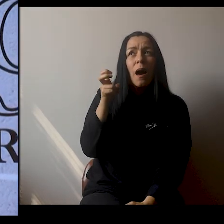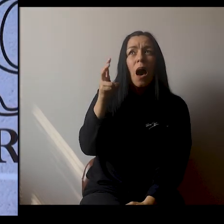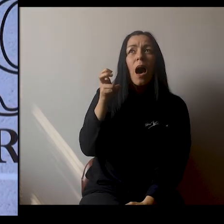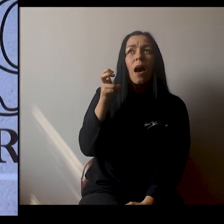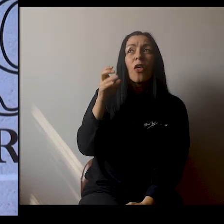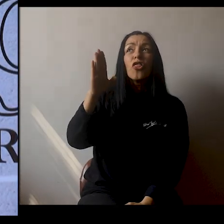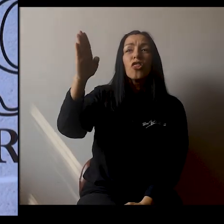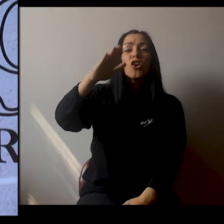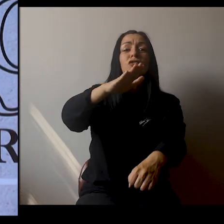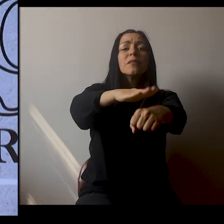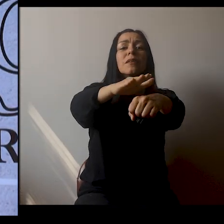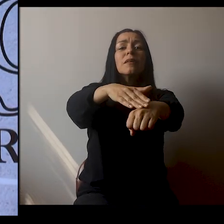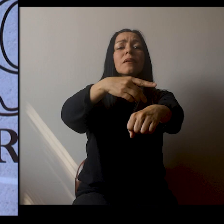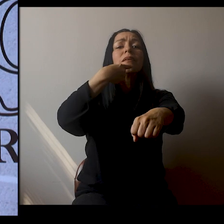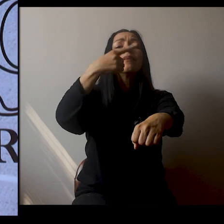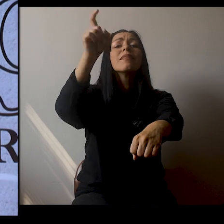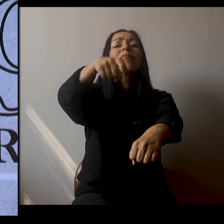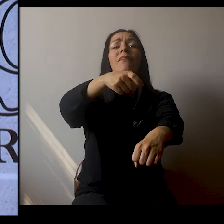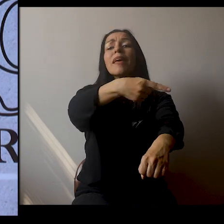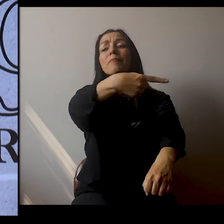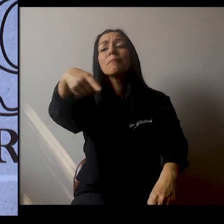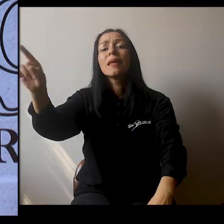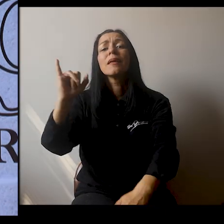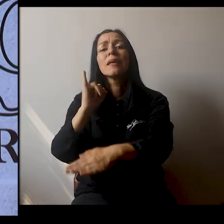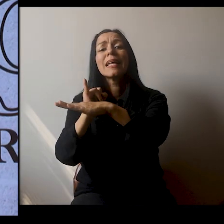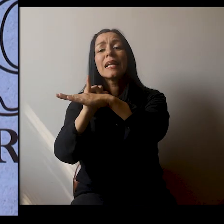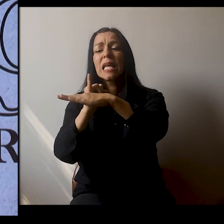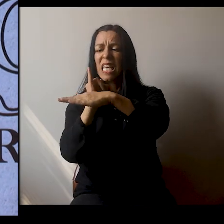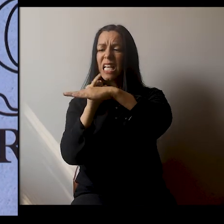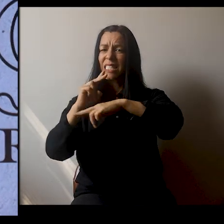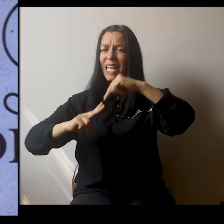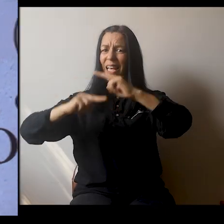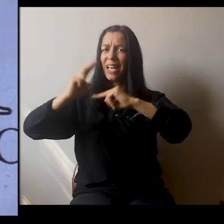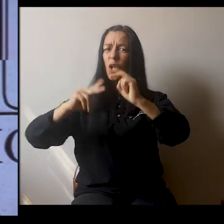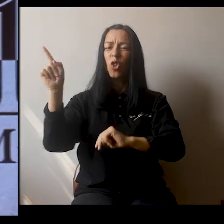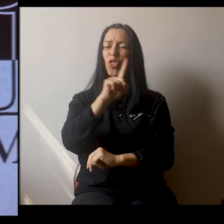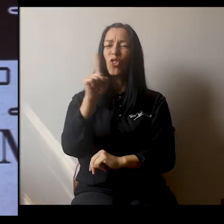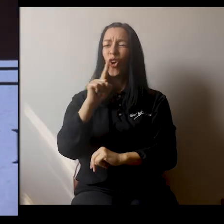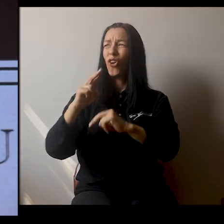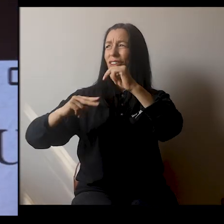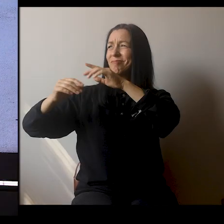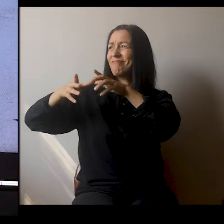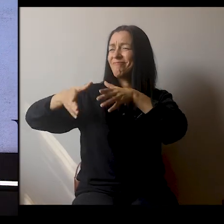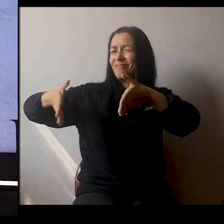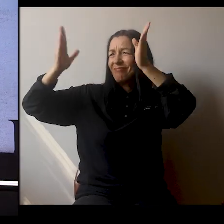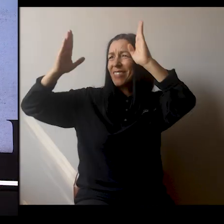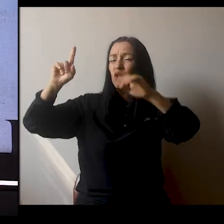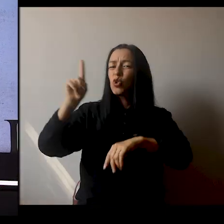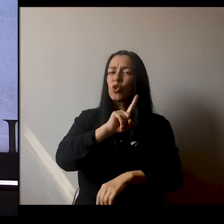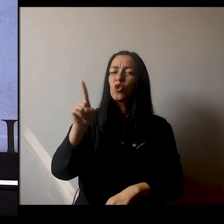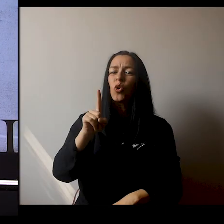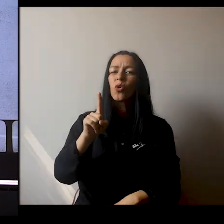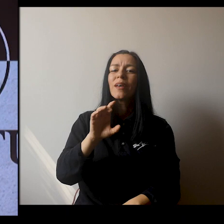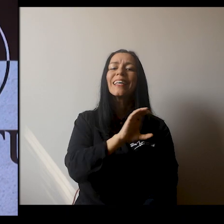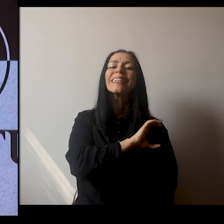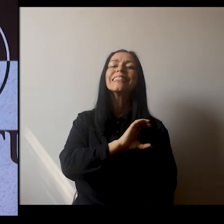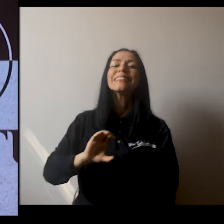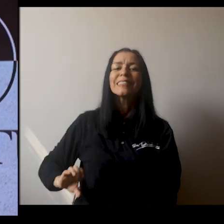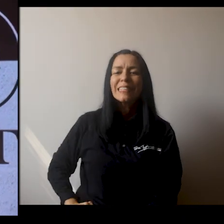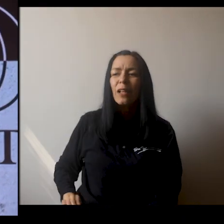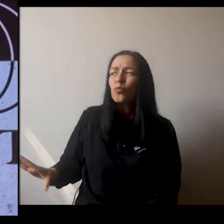diciendo: tienes que regresar. ¿Por qué? Porque la iglesia, es decir, no el edificio, sino nosotros los